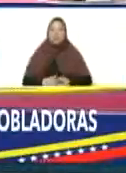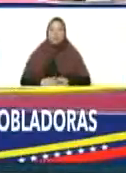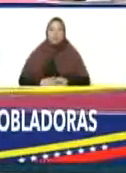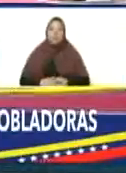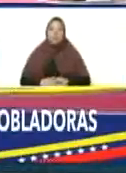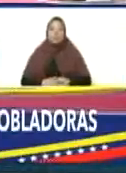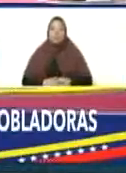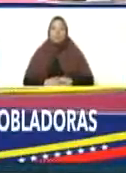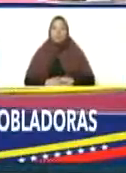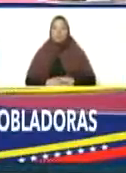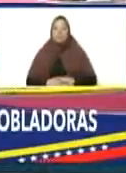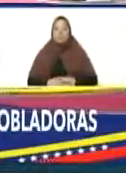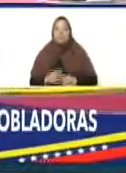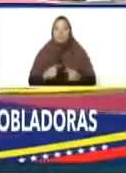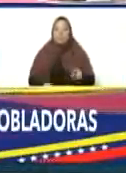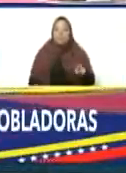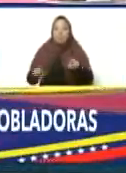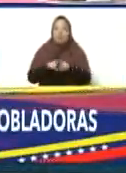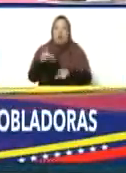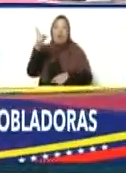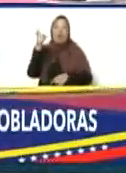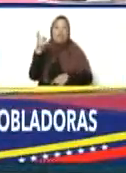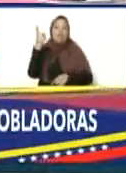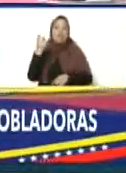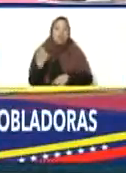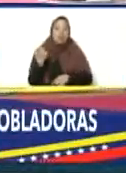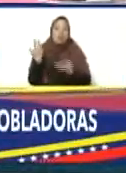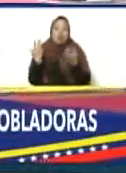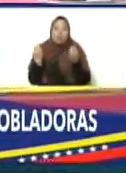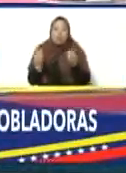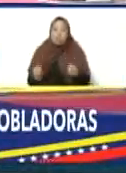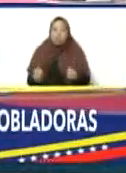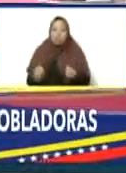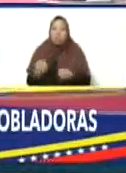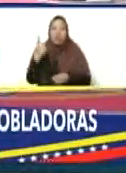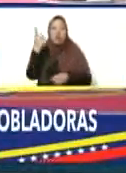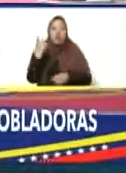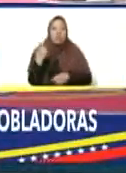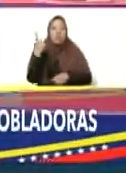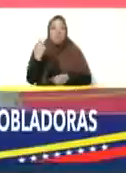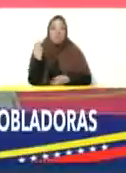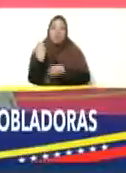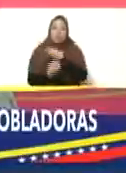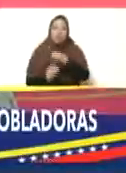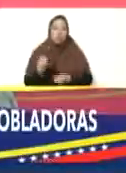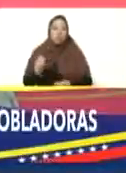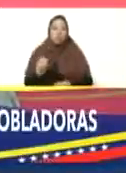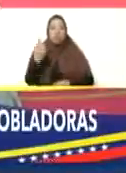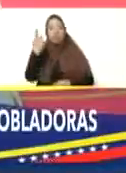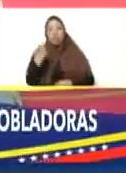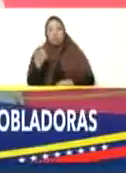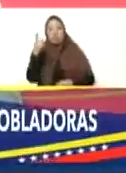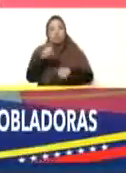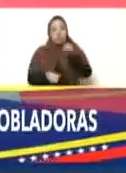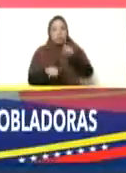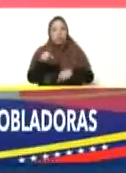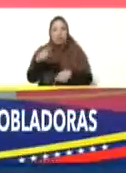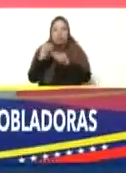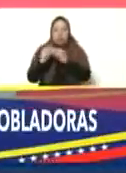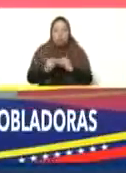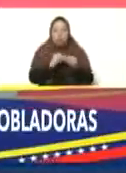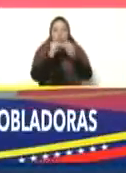y fuimos emparejando falta muchas cosas por emparejar falta muchas cosas por hacer falta muchas cosas por arreglar